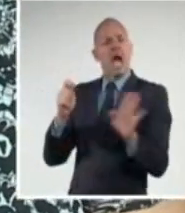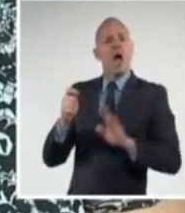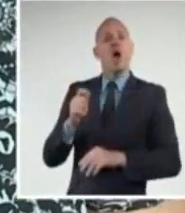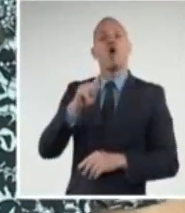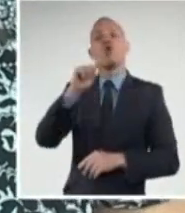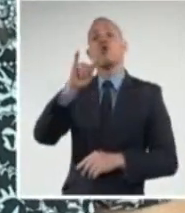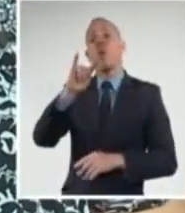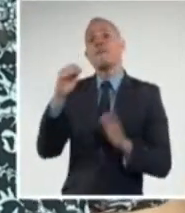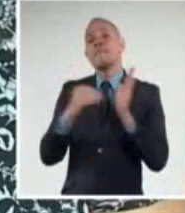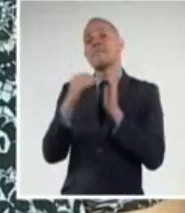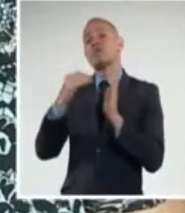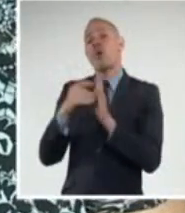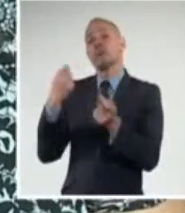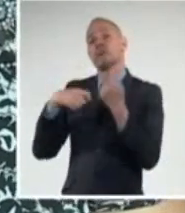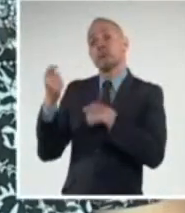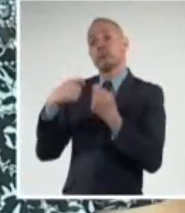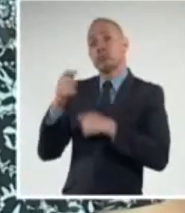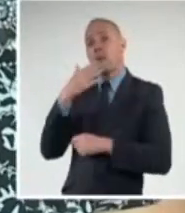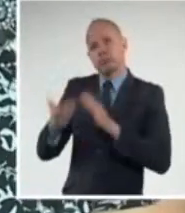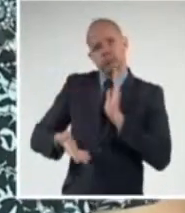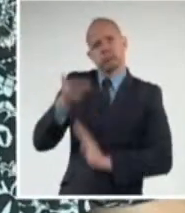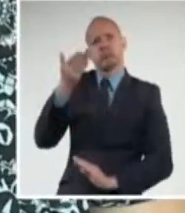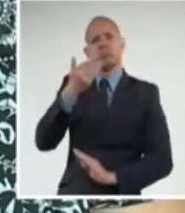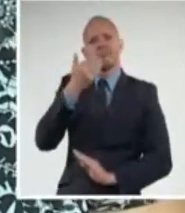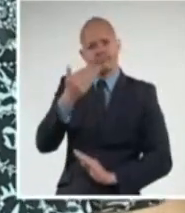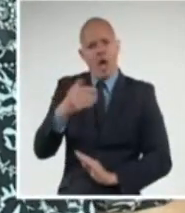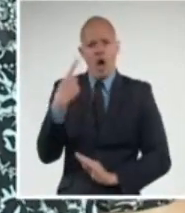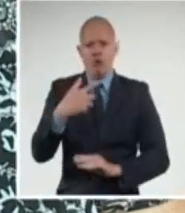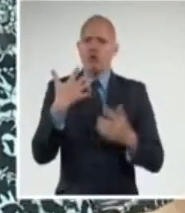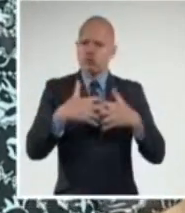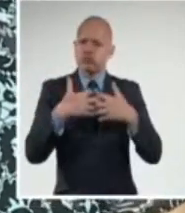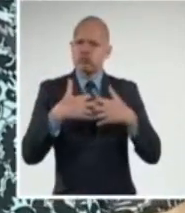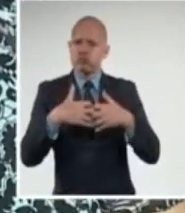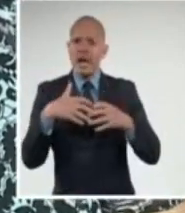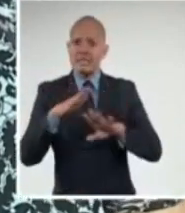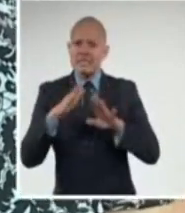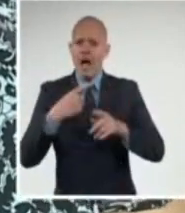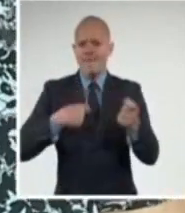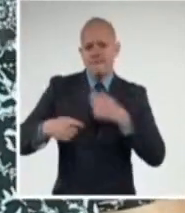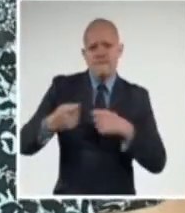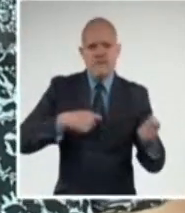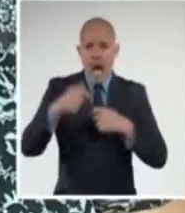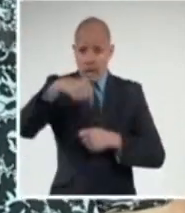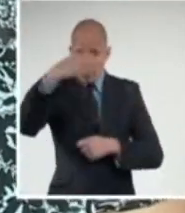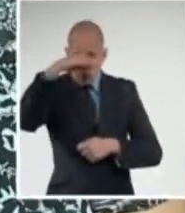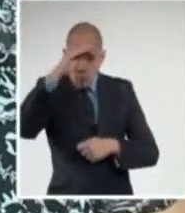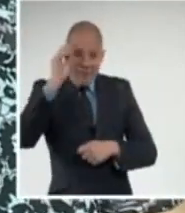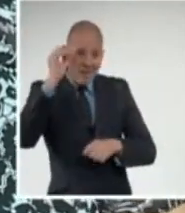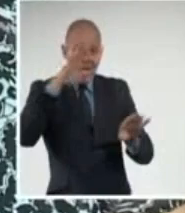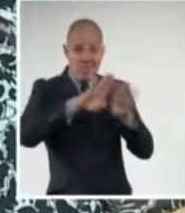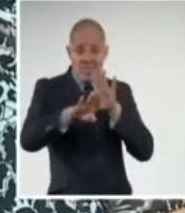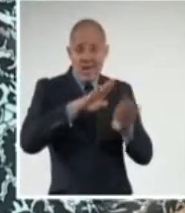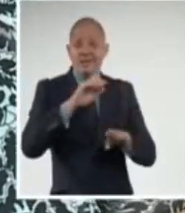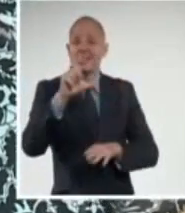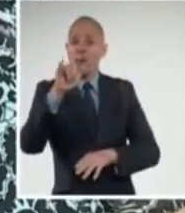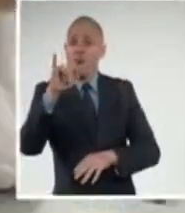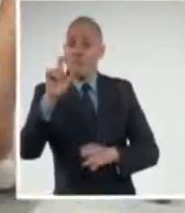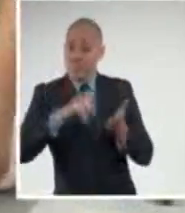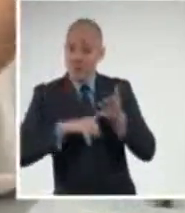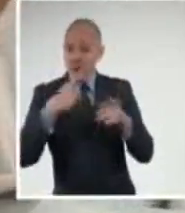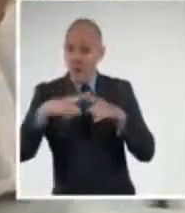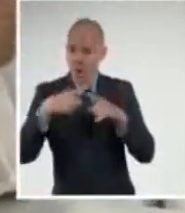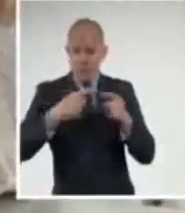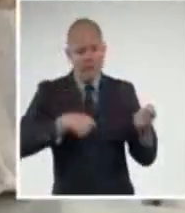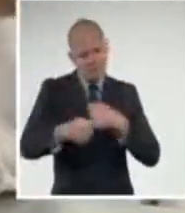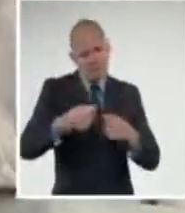sostener el 90% de nuestras producciones que se comercializan en CUP y que a su vez llevan materias primas importadas.